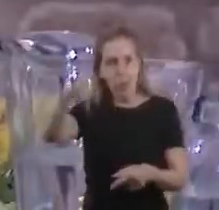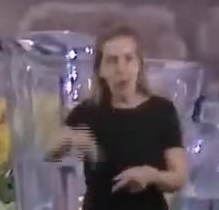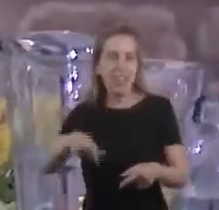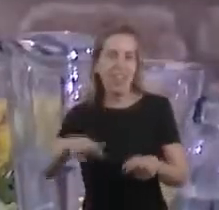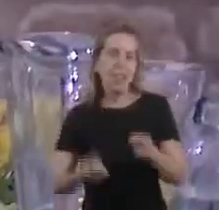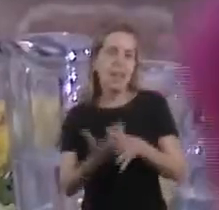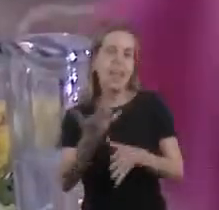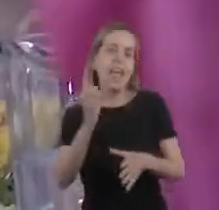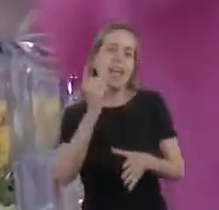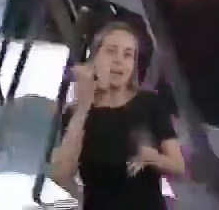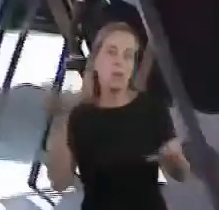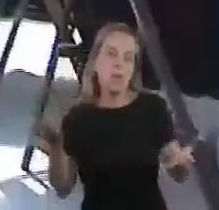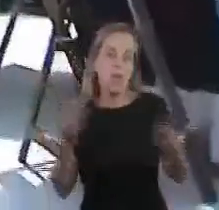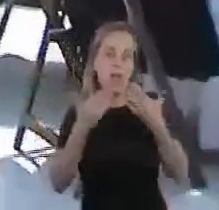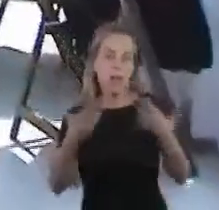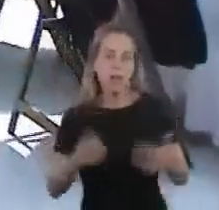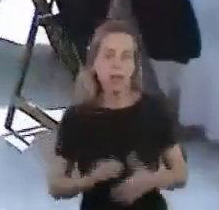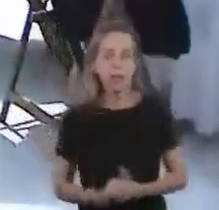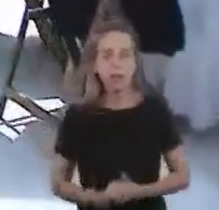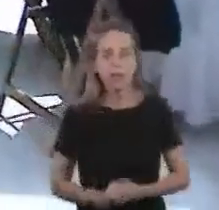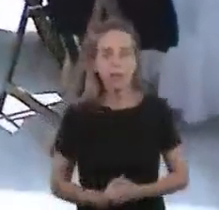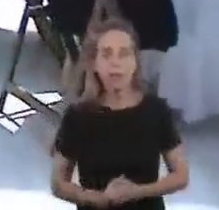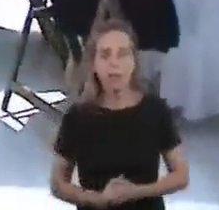mañana. Gracias.